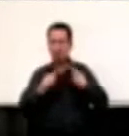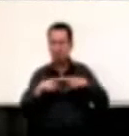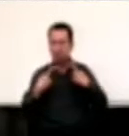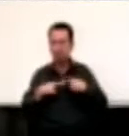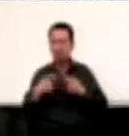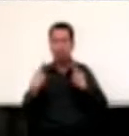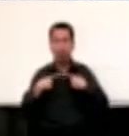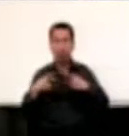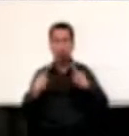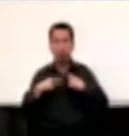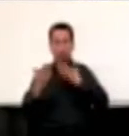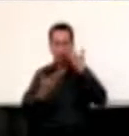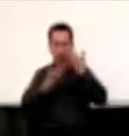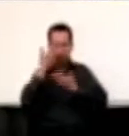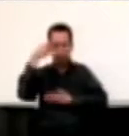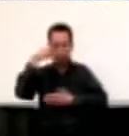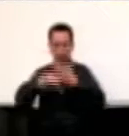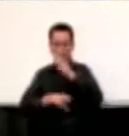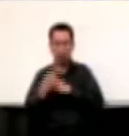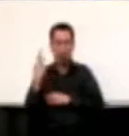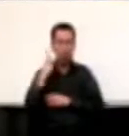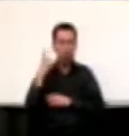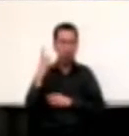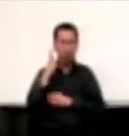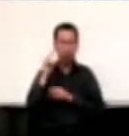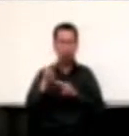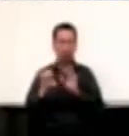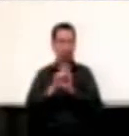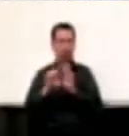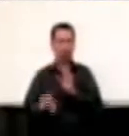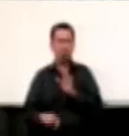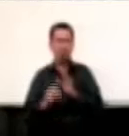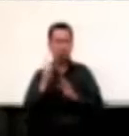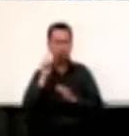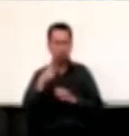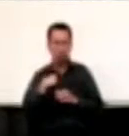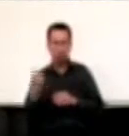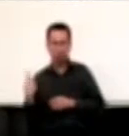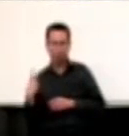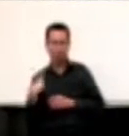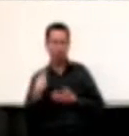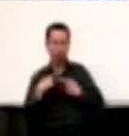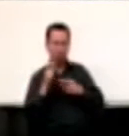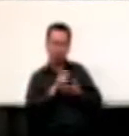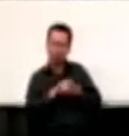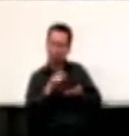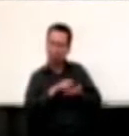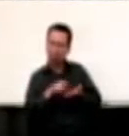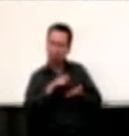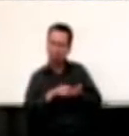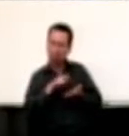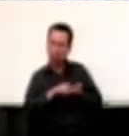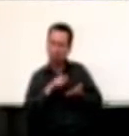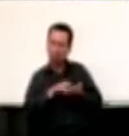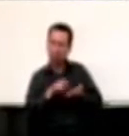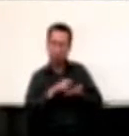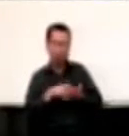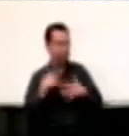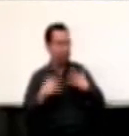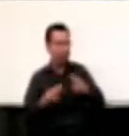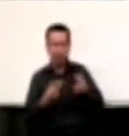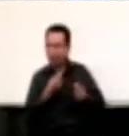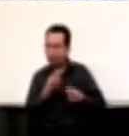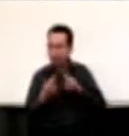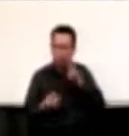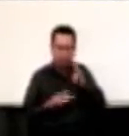politólogos que están muy centrados en el caso mexicano. Es decir, cuando escribíamos este libro, realmente a mí, como dice un gran, se me quemaban las habas porque